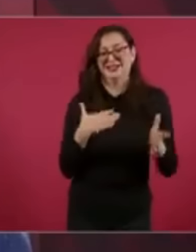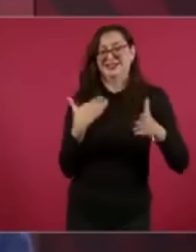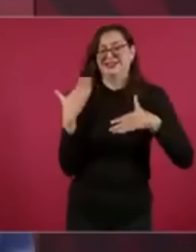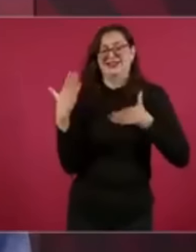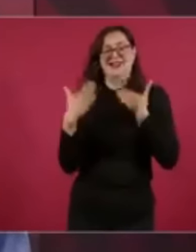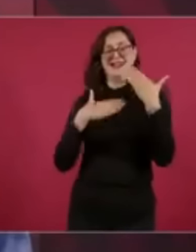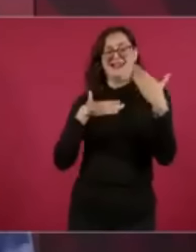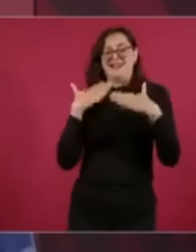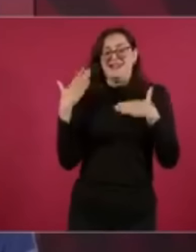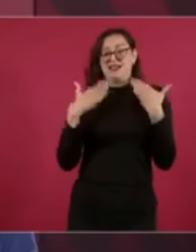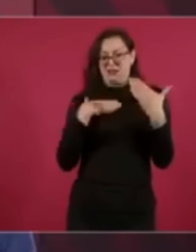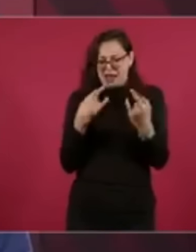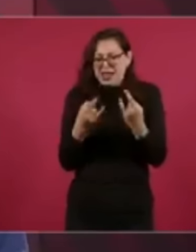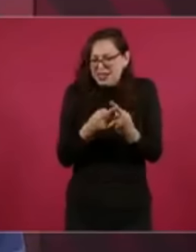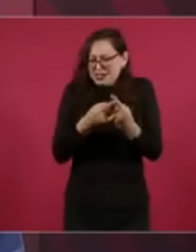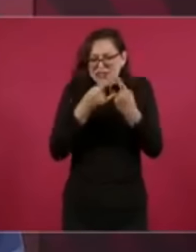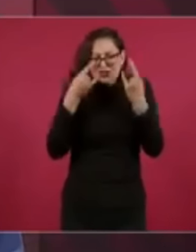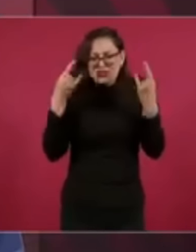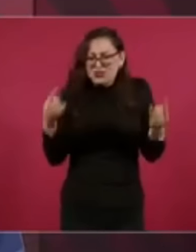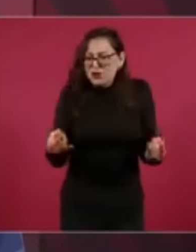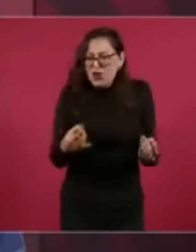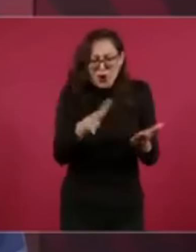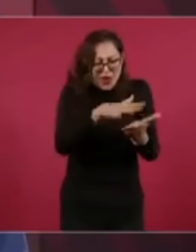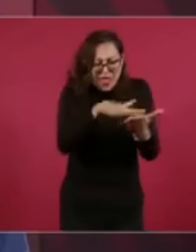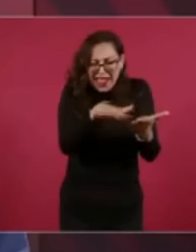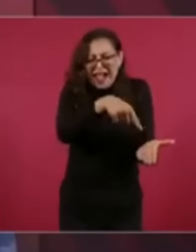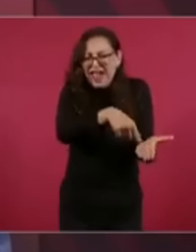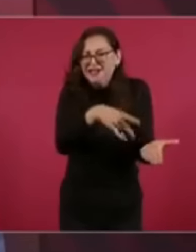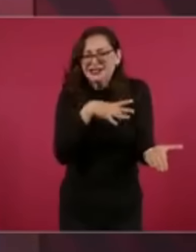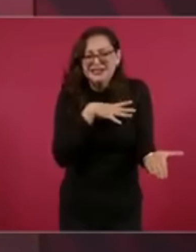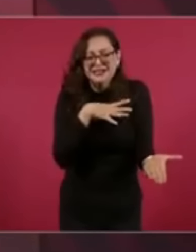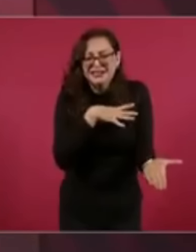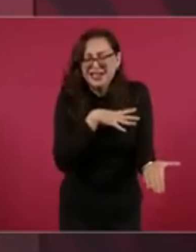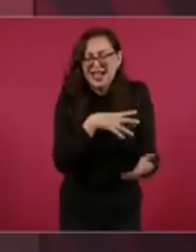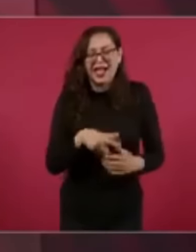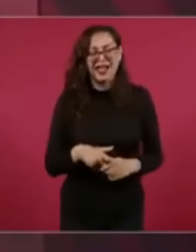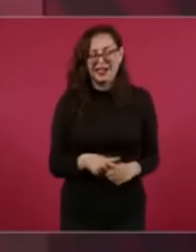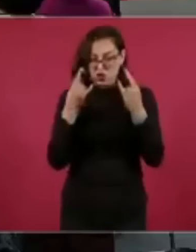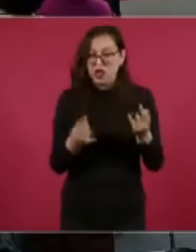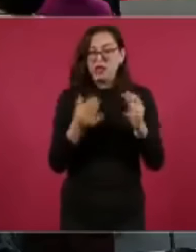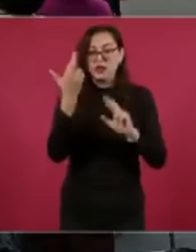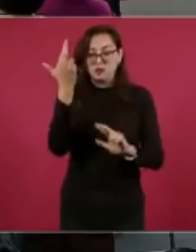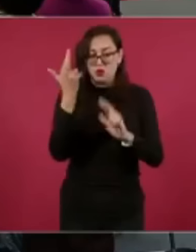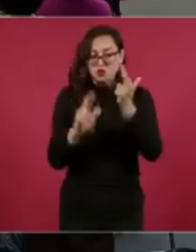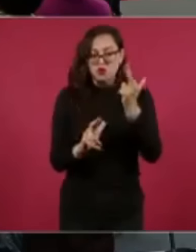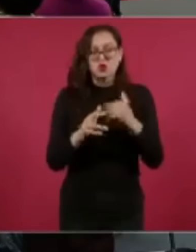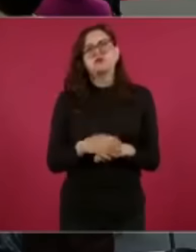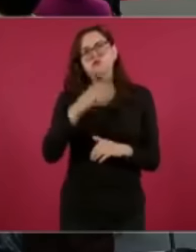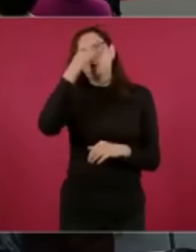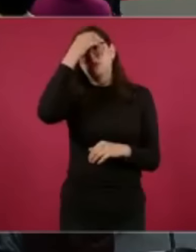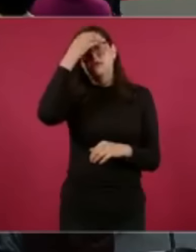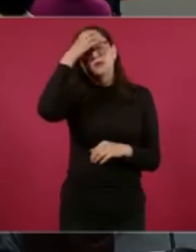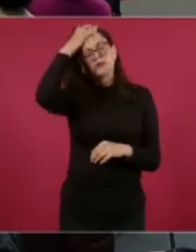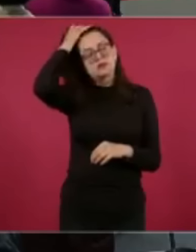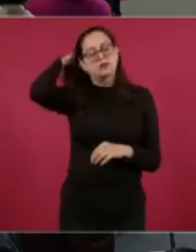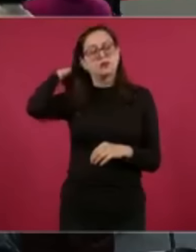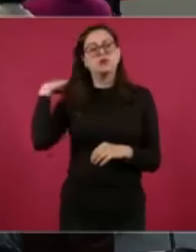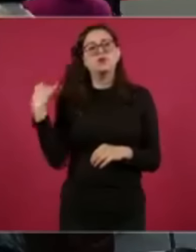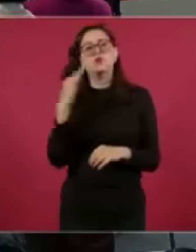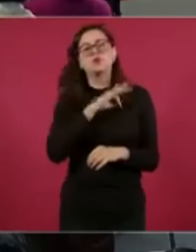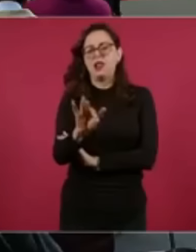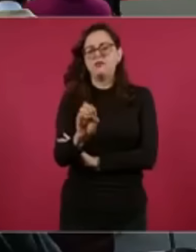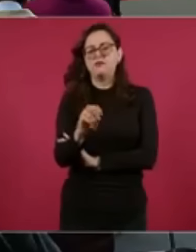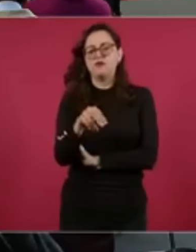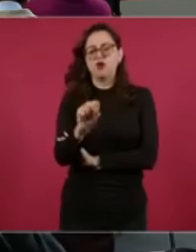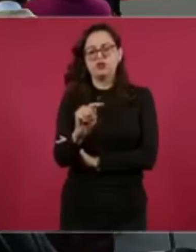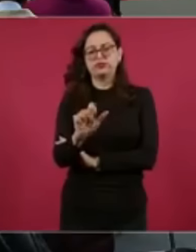Ahí recomiendo a los jóvenes para la historia de la Revolución Mexicana los tomos de Alfonso